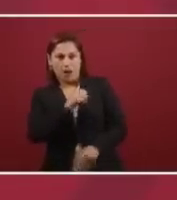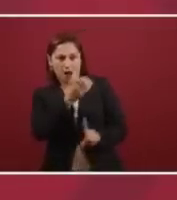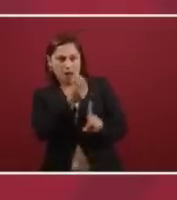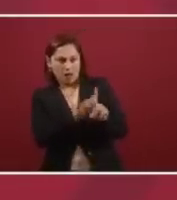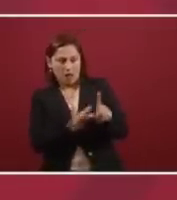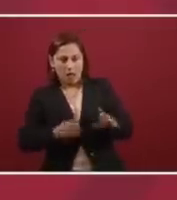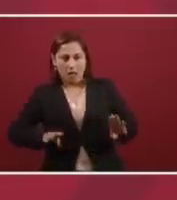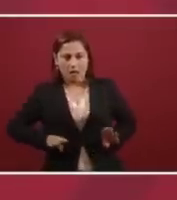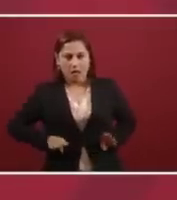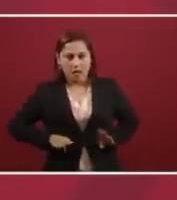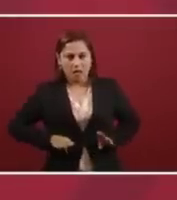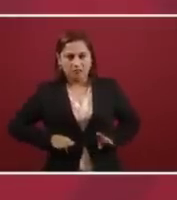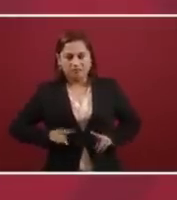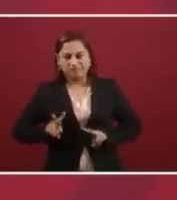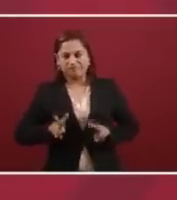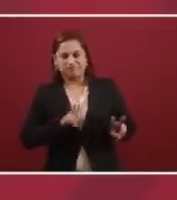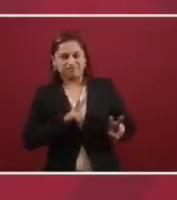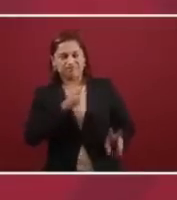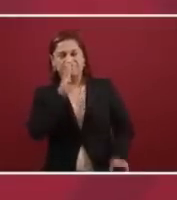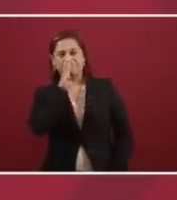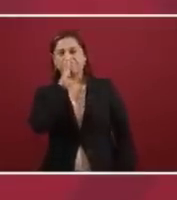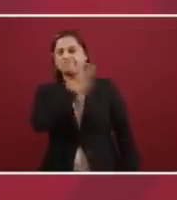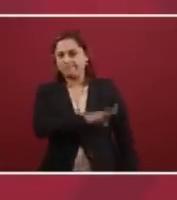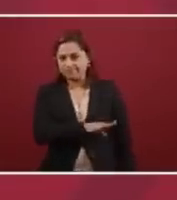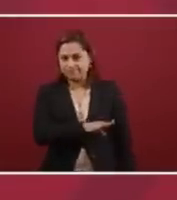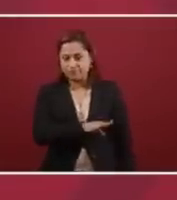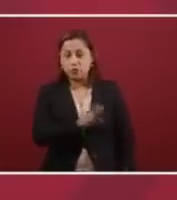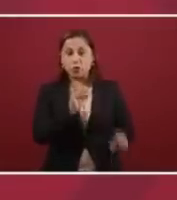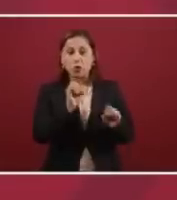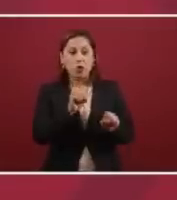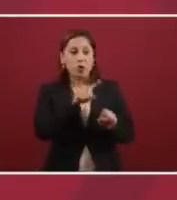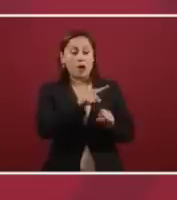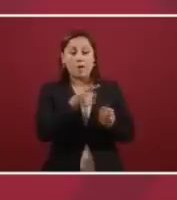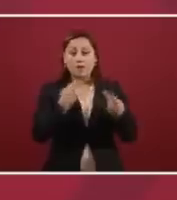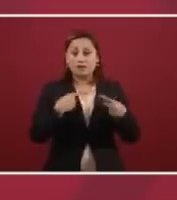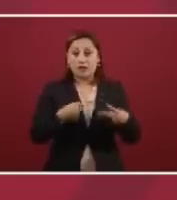el que se dedique a eso como el que se dedica a robar